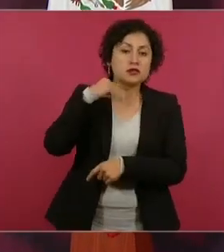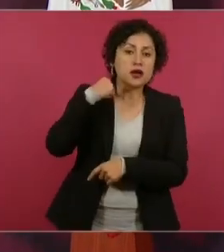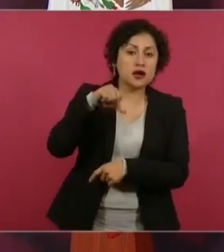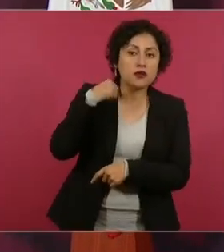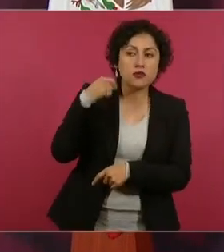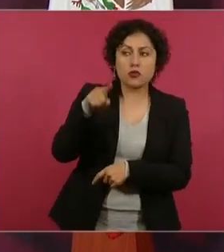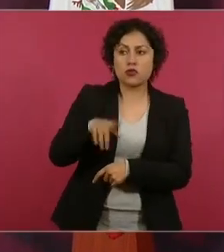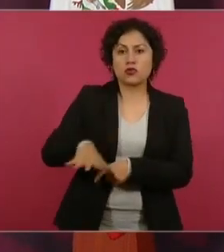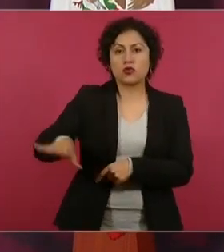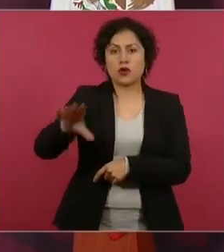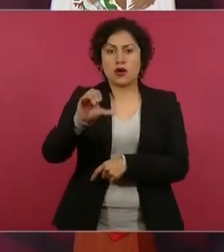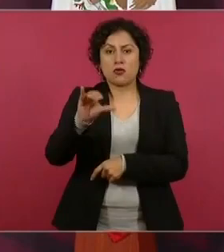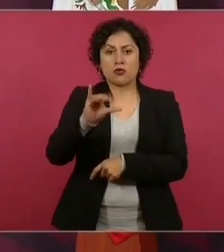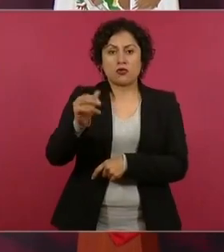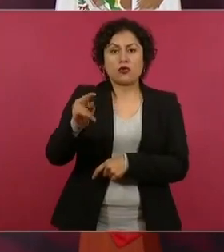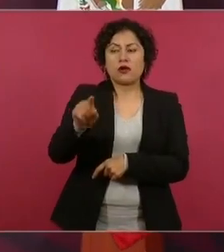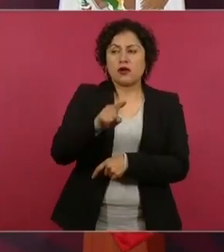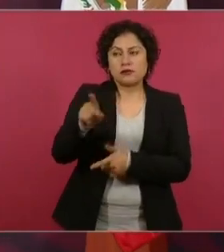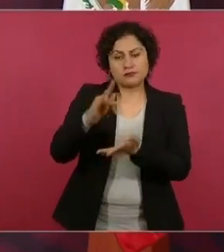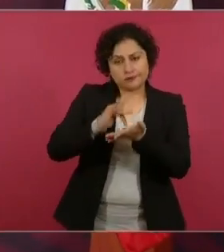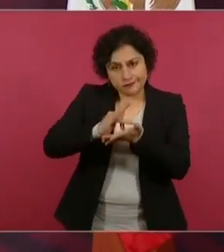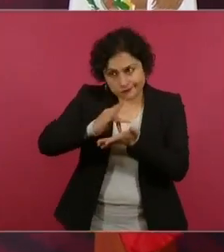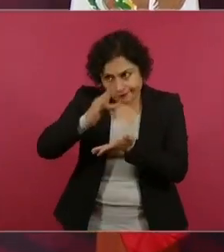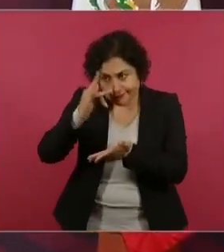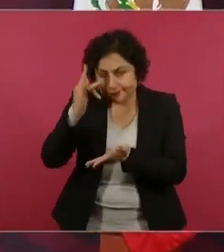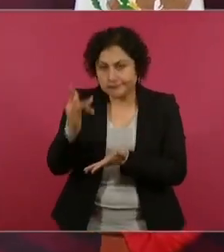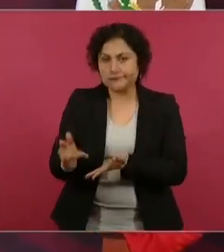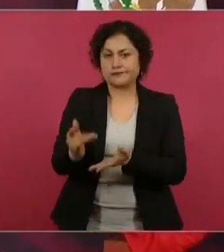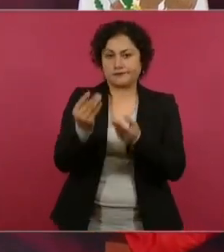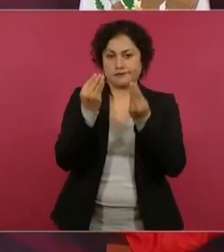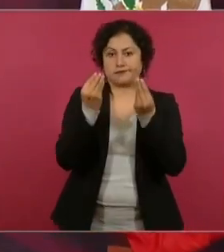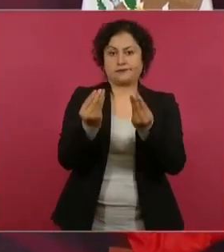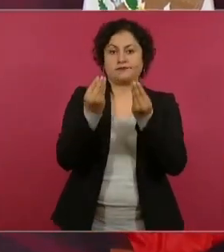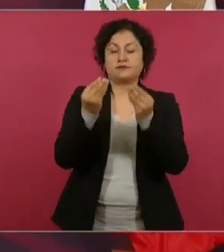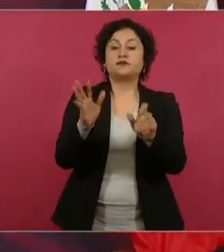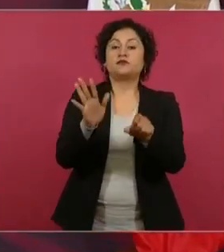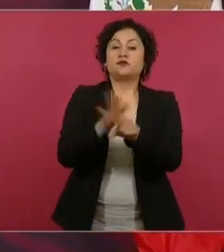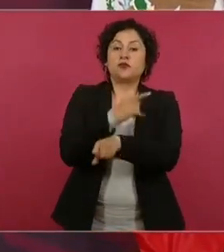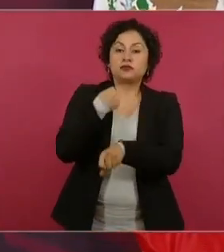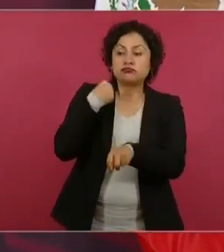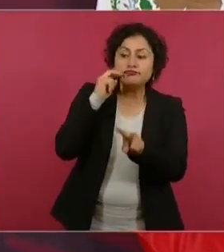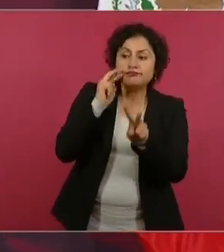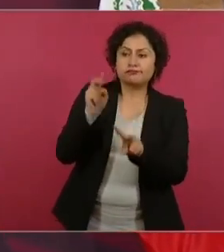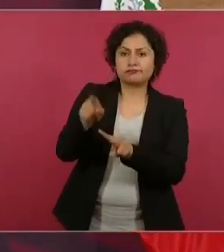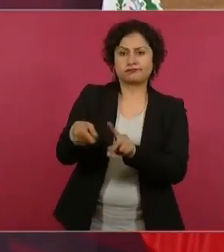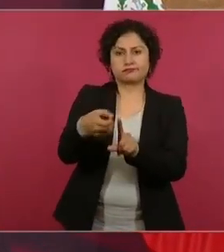han portado muy bien, ha habido mucho orden,